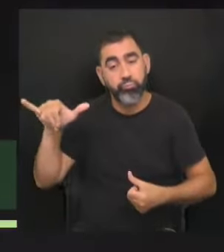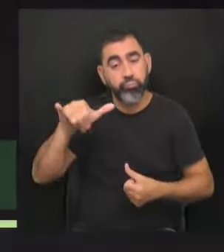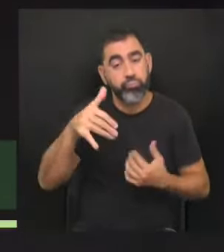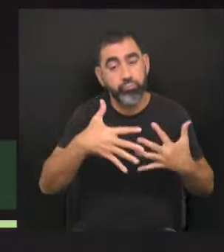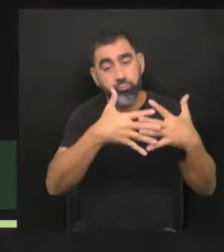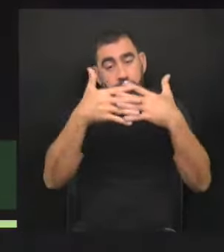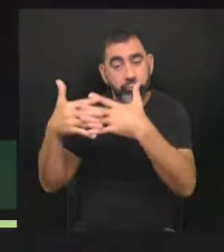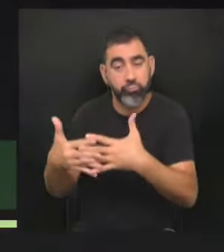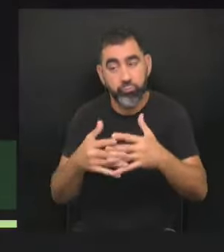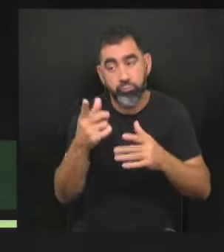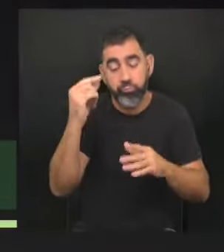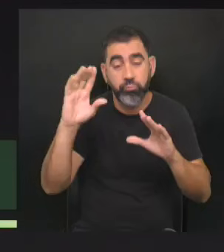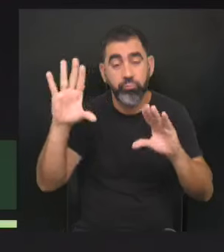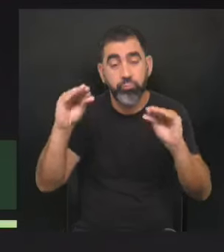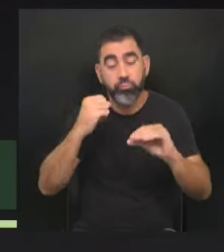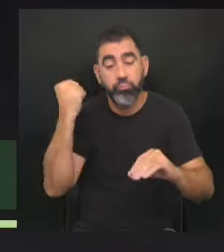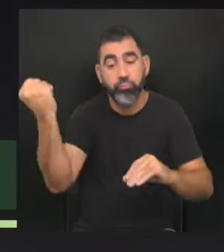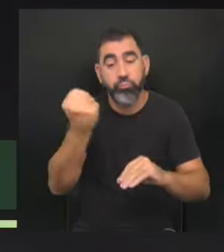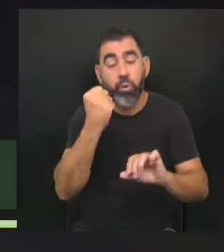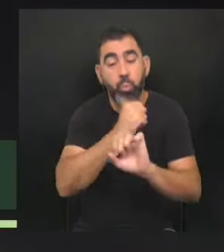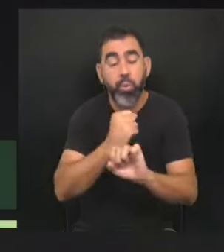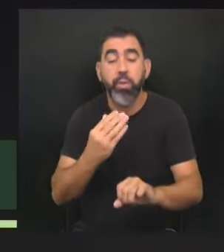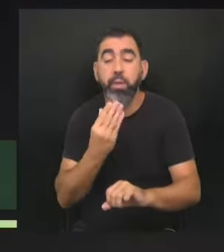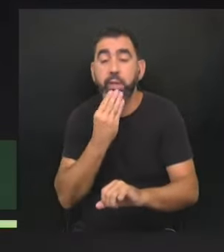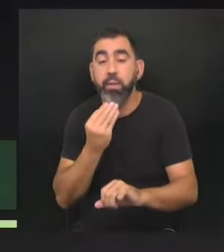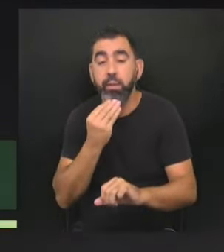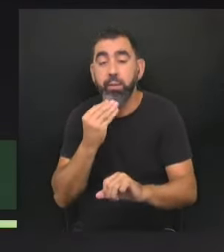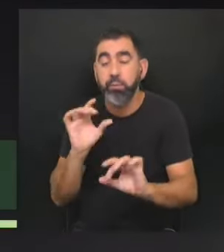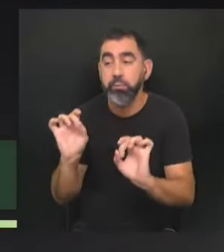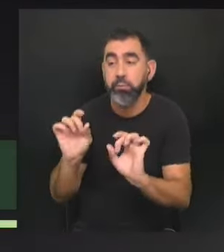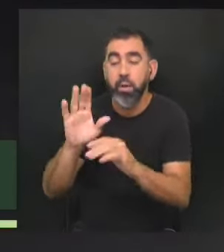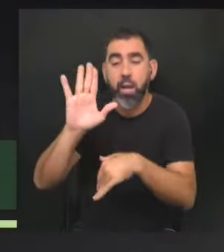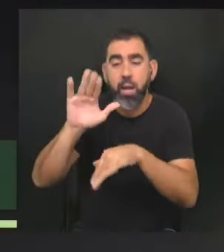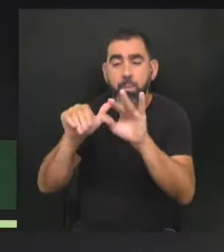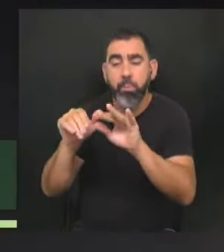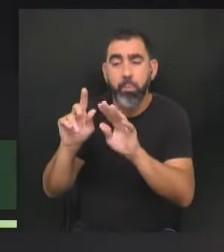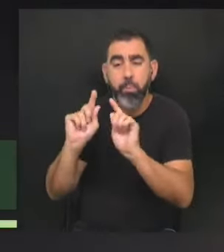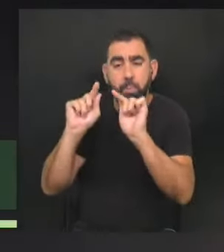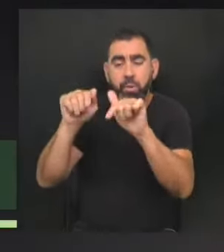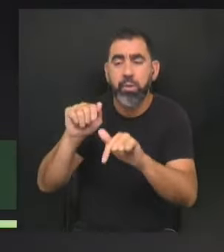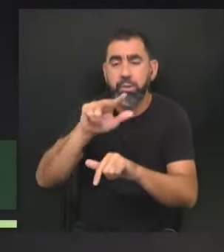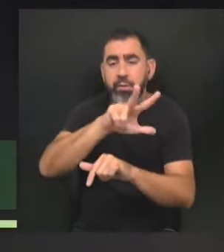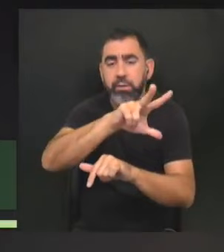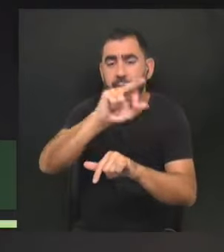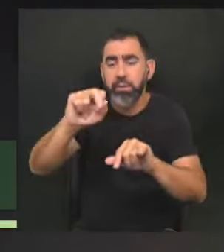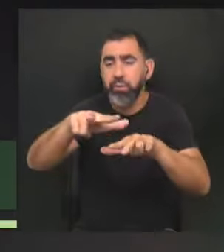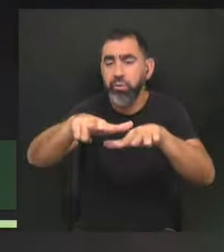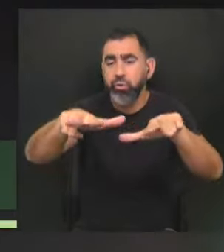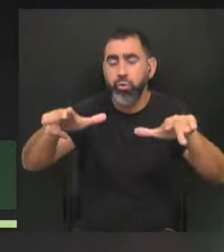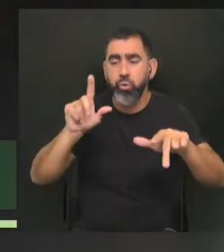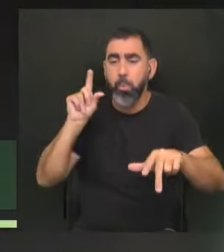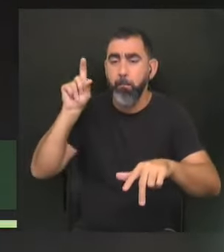anoche fue uno de los puntos clave que permitió a Israel y sus aliados neutralizar la gran mayoría de los más de 300 drones misiles